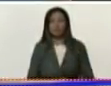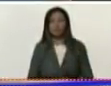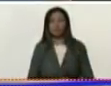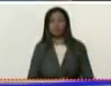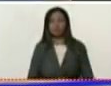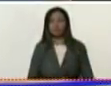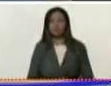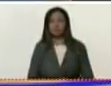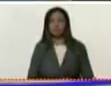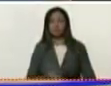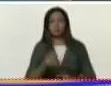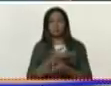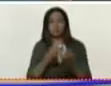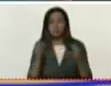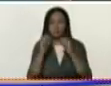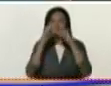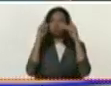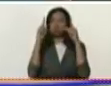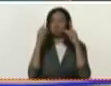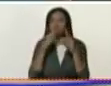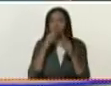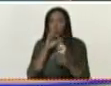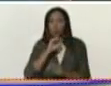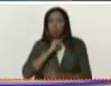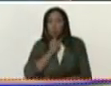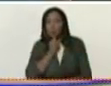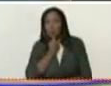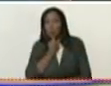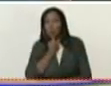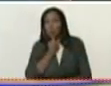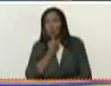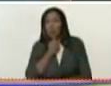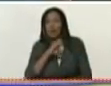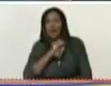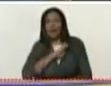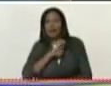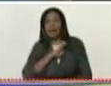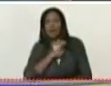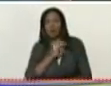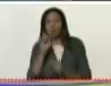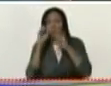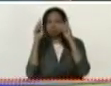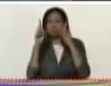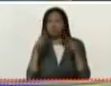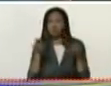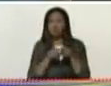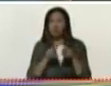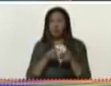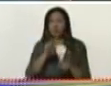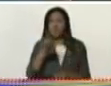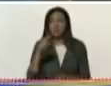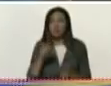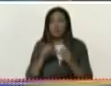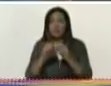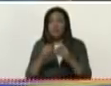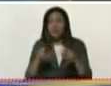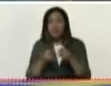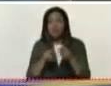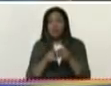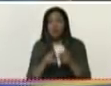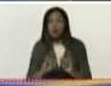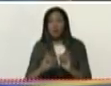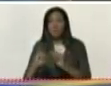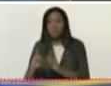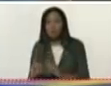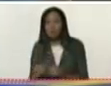Y tremenda sorpresa, no le diga a nadie, para enero. Va a quedar loco. Propios